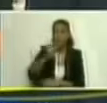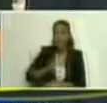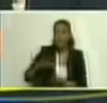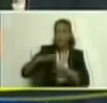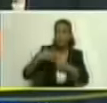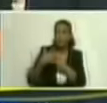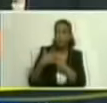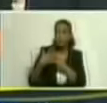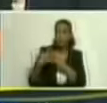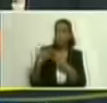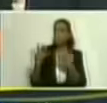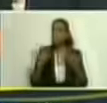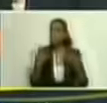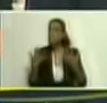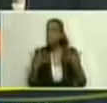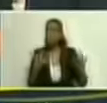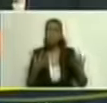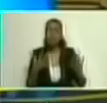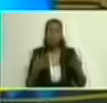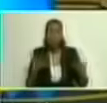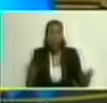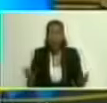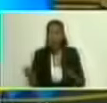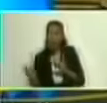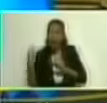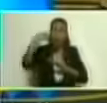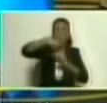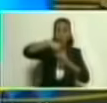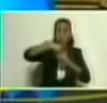que se une a la lucha de un mundo